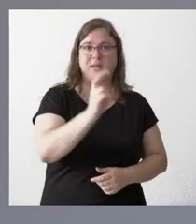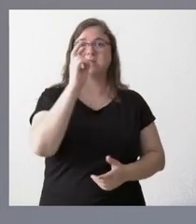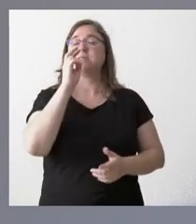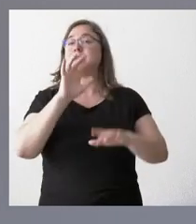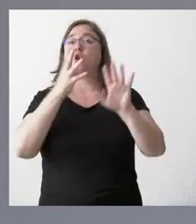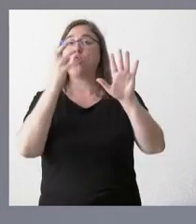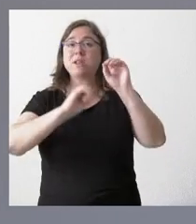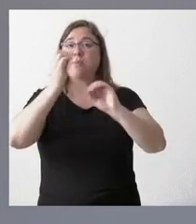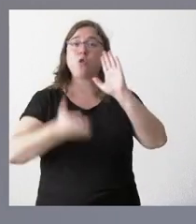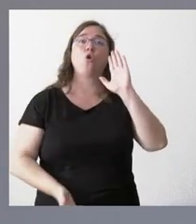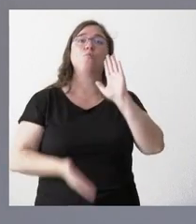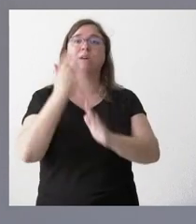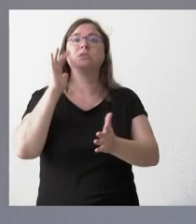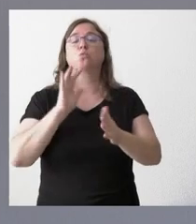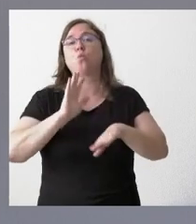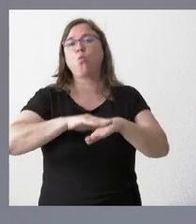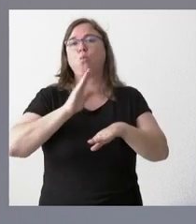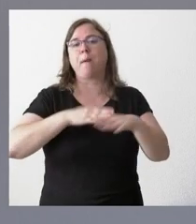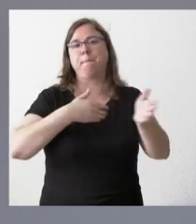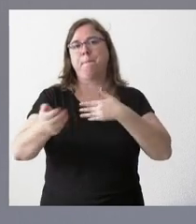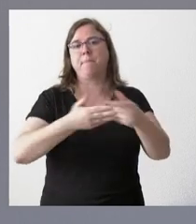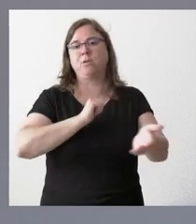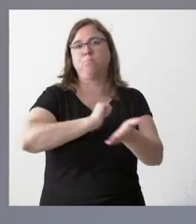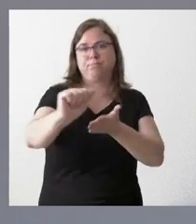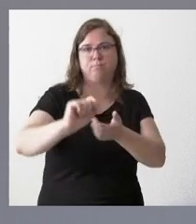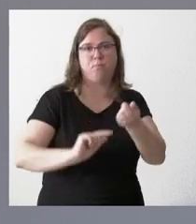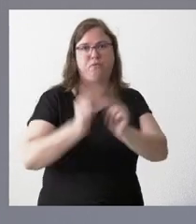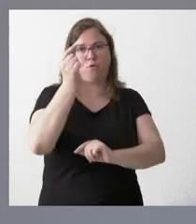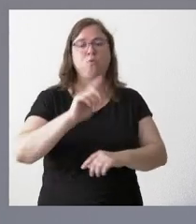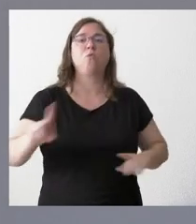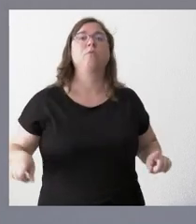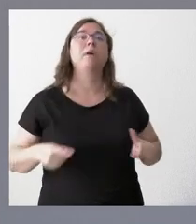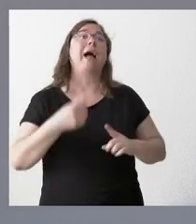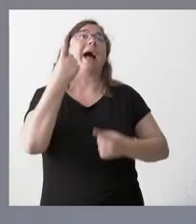como origen la actividad humana, bien sea